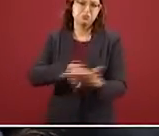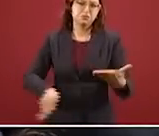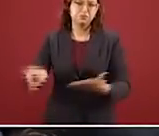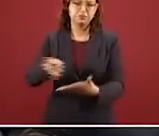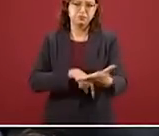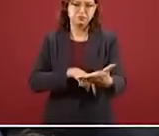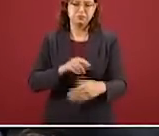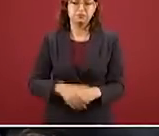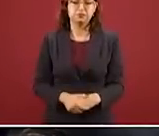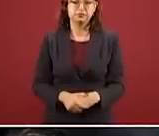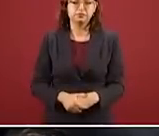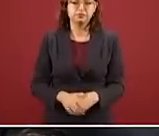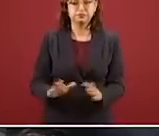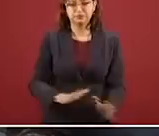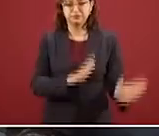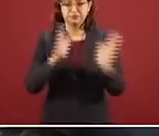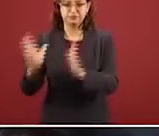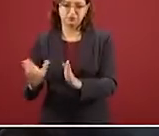Y esto es lo vigente,